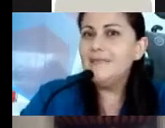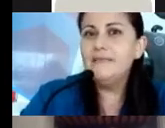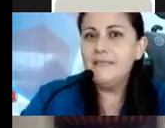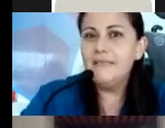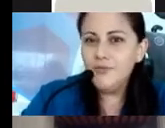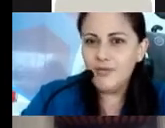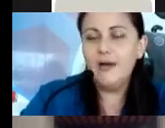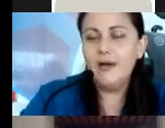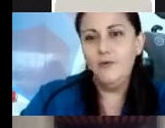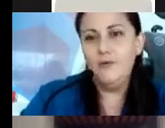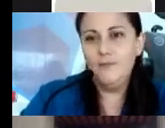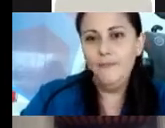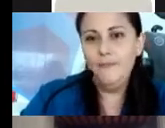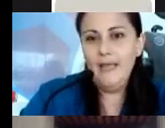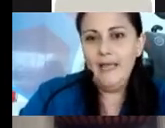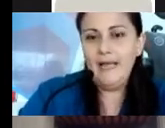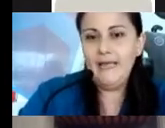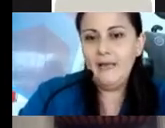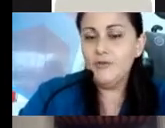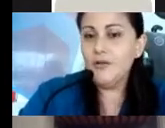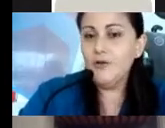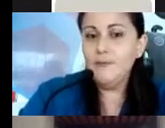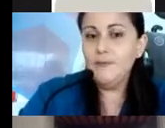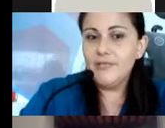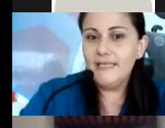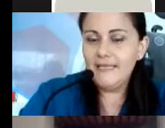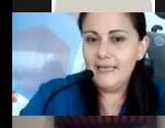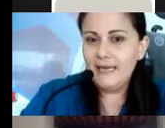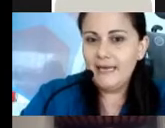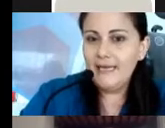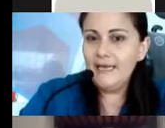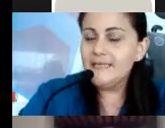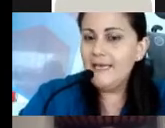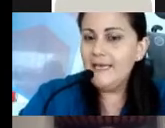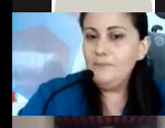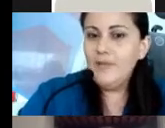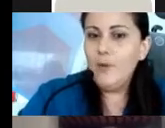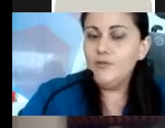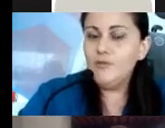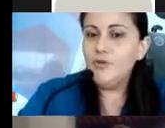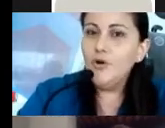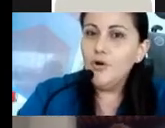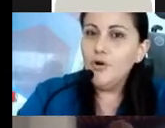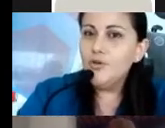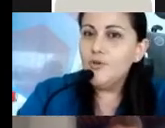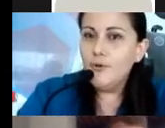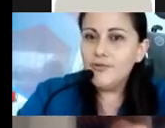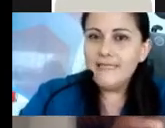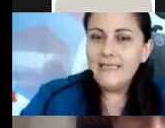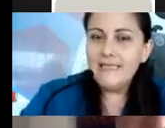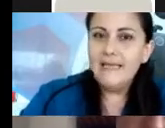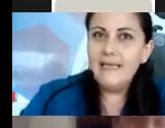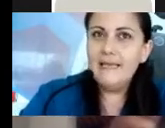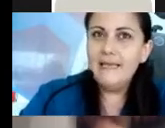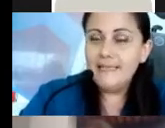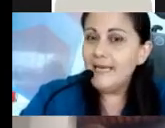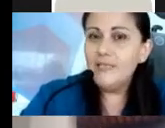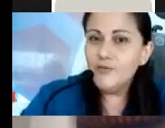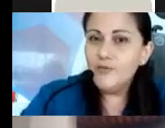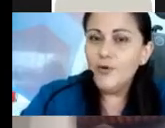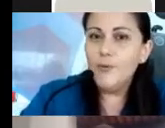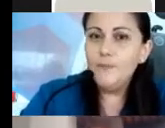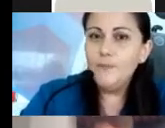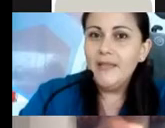va a ser más sencillo trabajarlo. Otra cosa importante aquí es que cuando yo coloco los soportes laterales